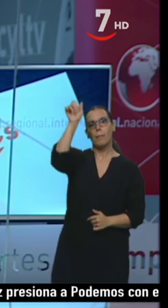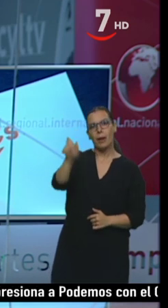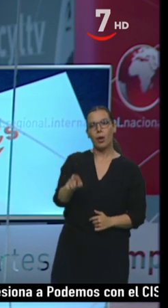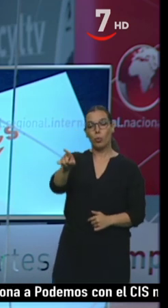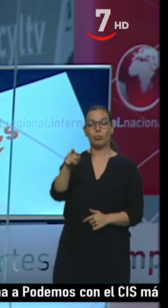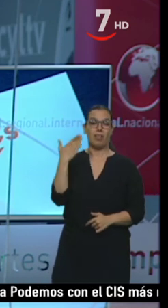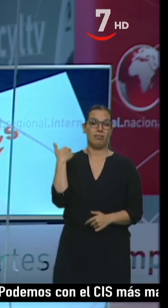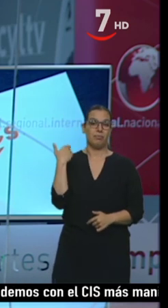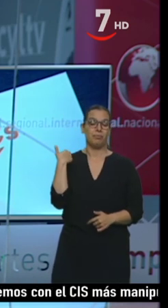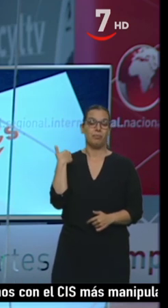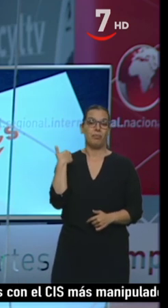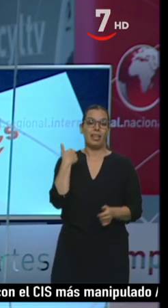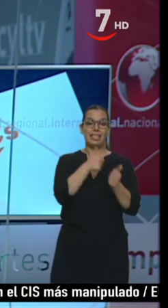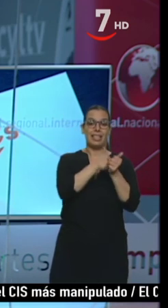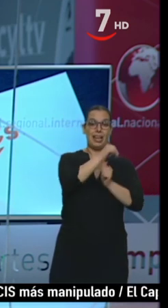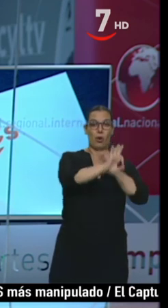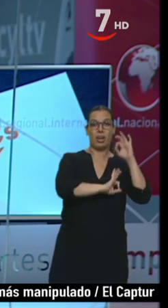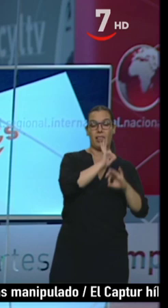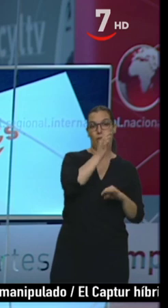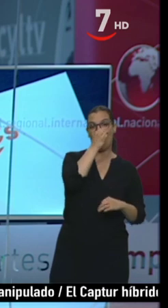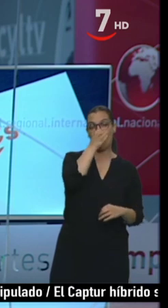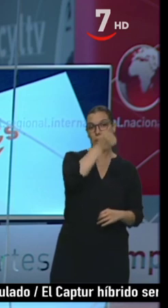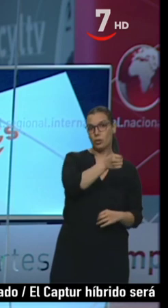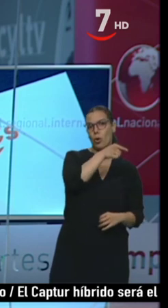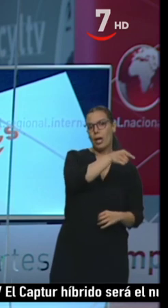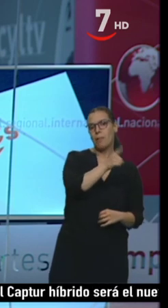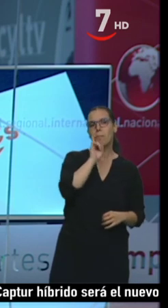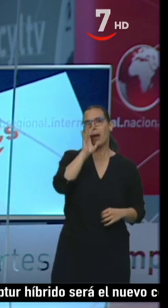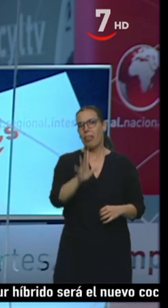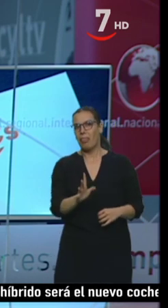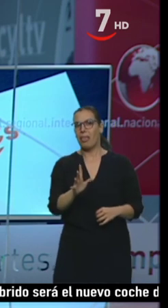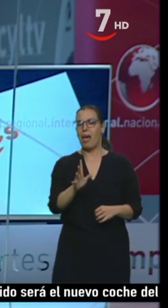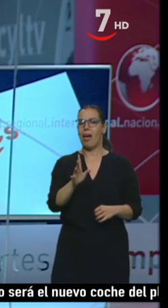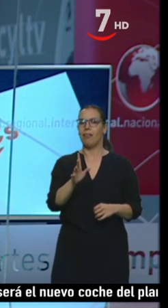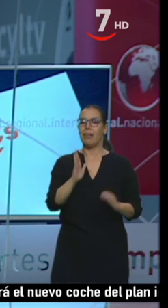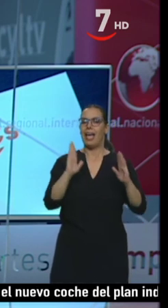insinuó hace unos días la secretaria de organización del PSOE, apalabró algún tipo de acuerdo con Luis